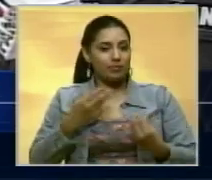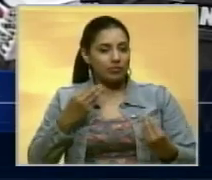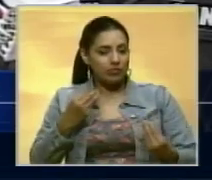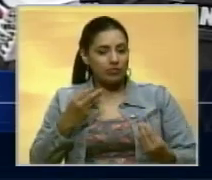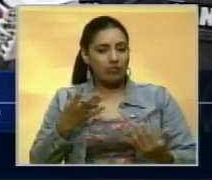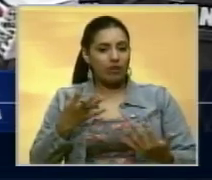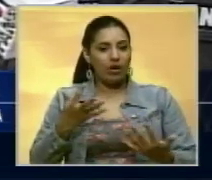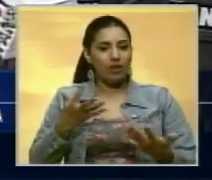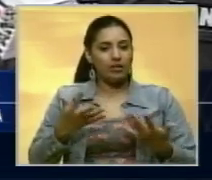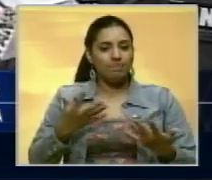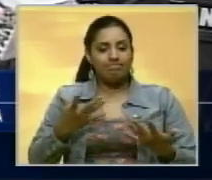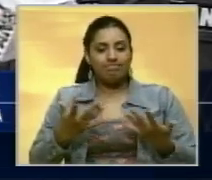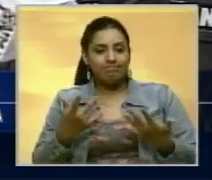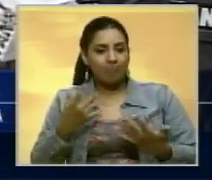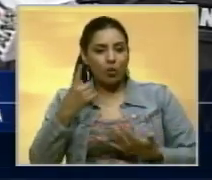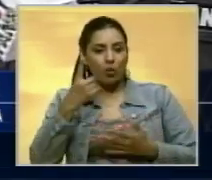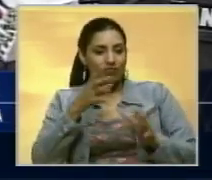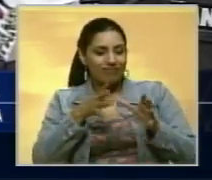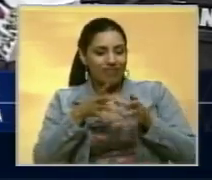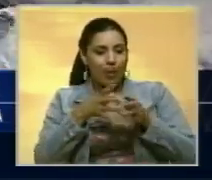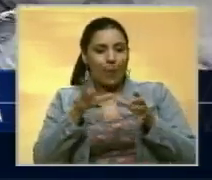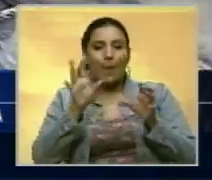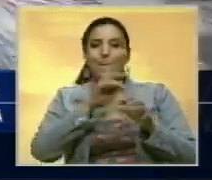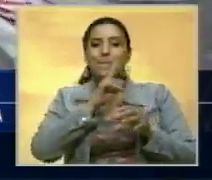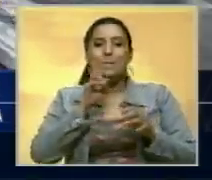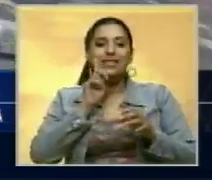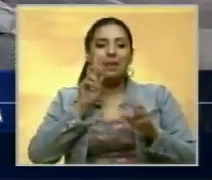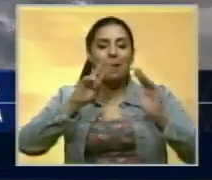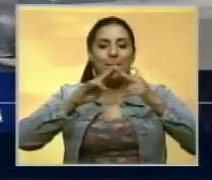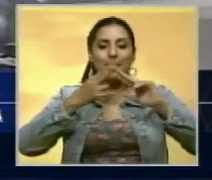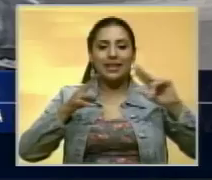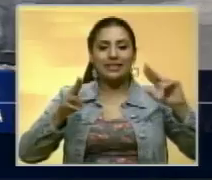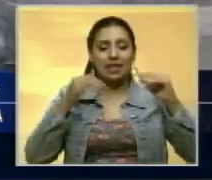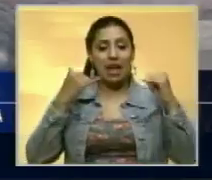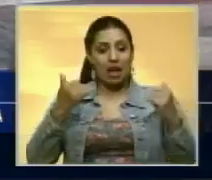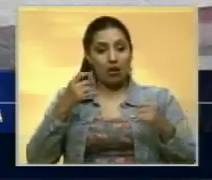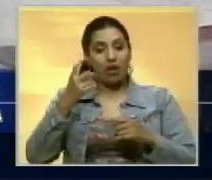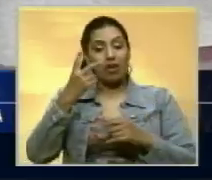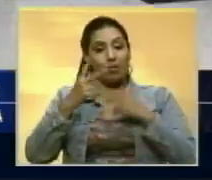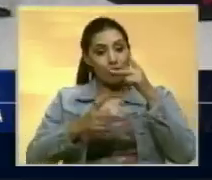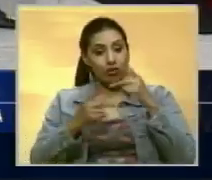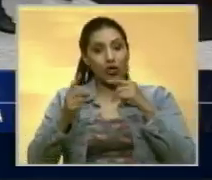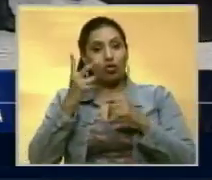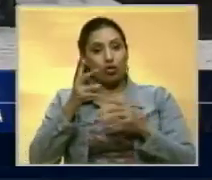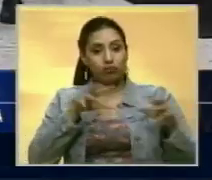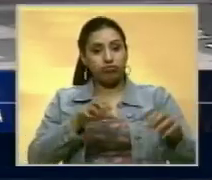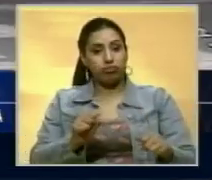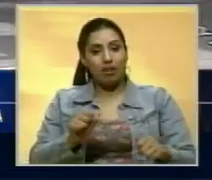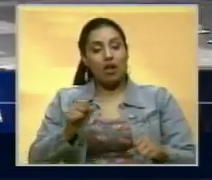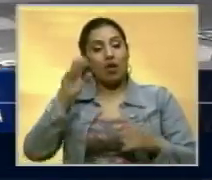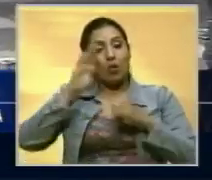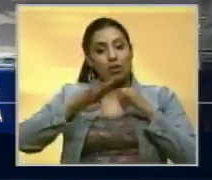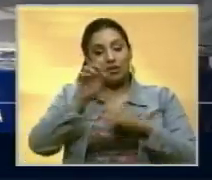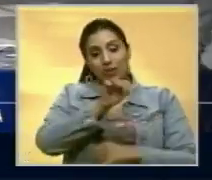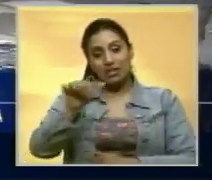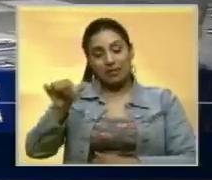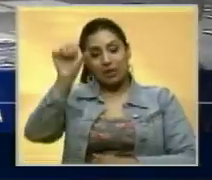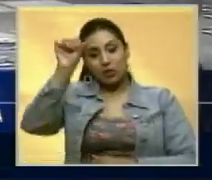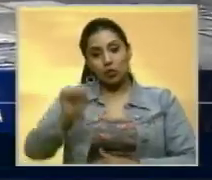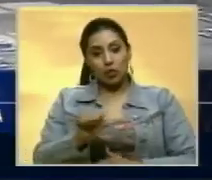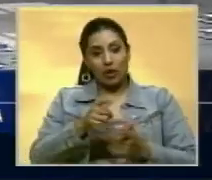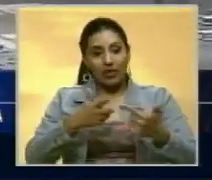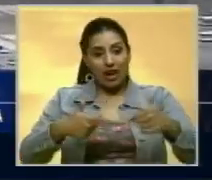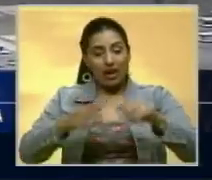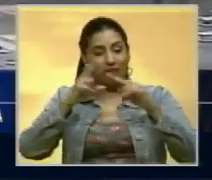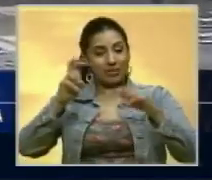como un territorio de paso. Con este procedimiento suman 2 las incautaciones en la última semana en el sur del